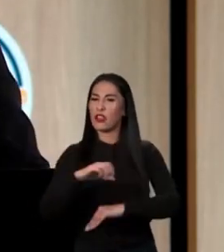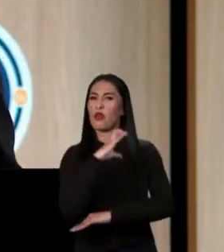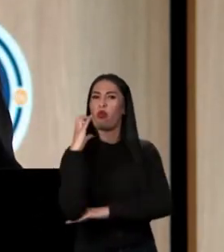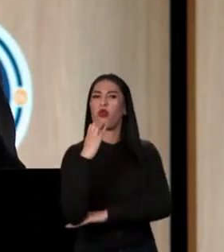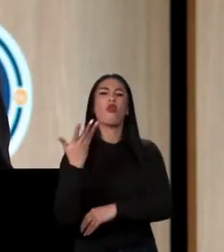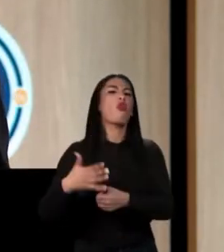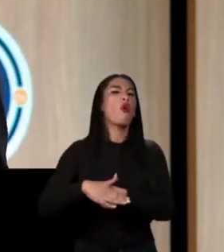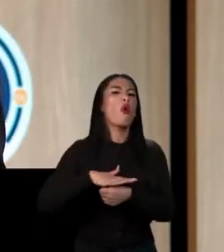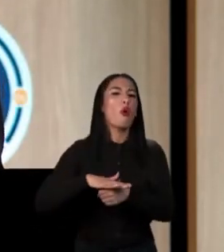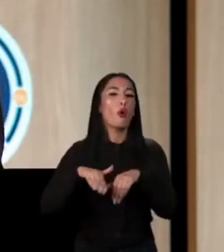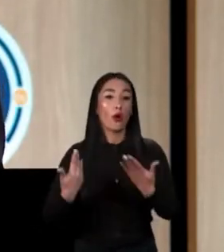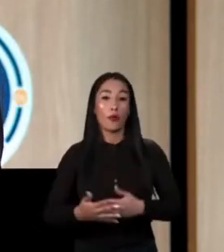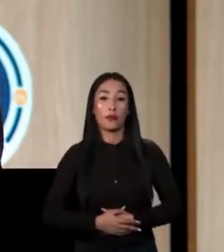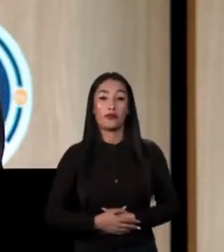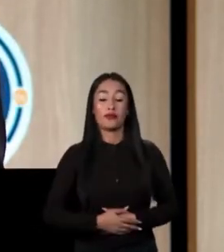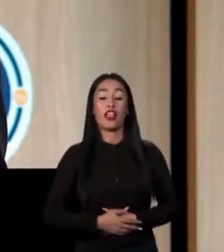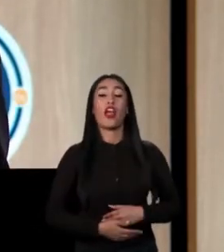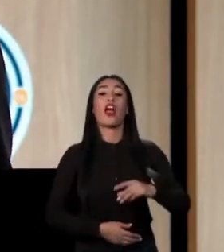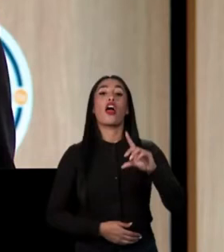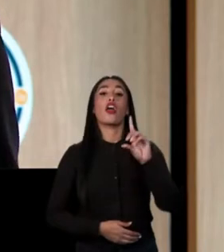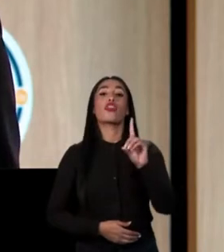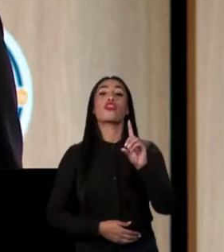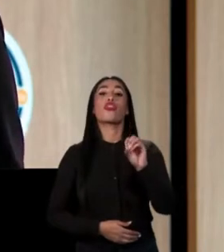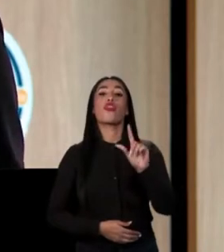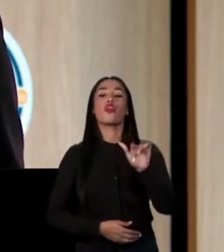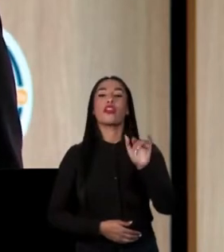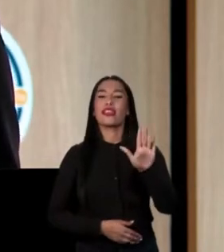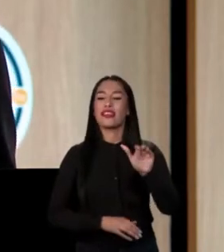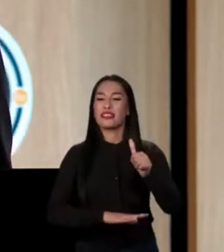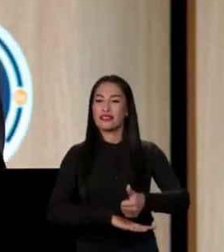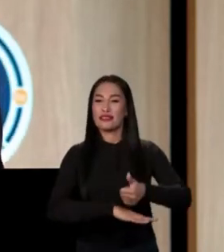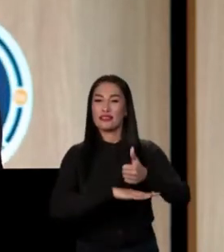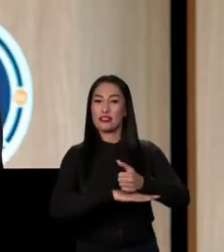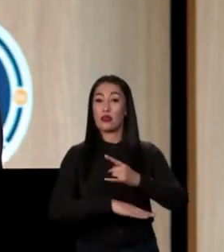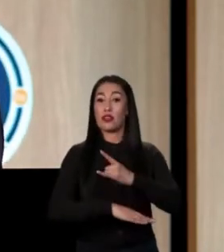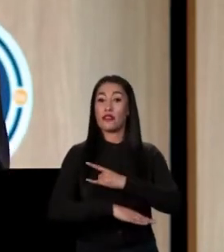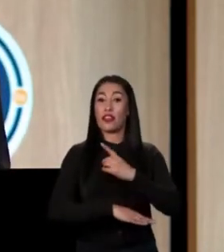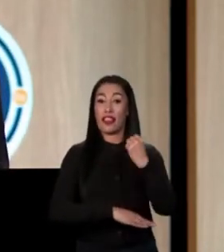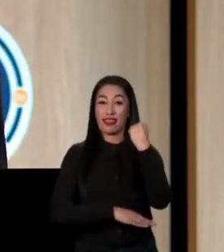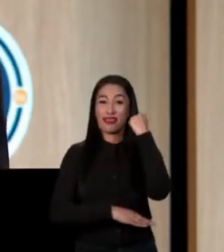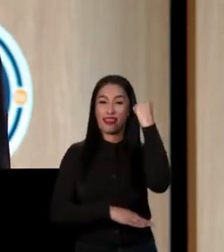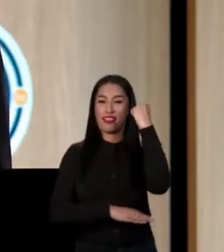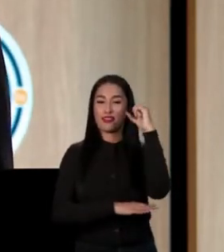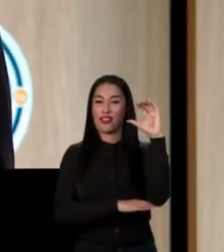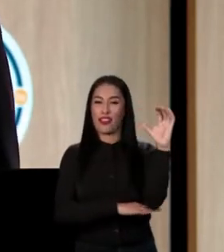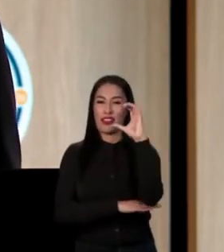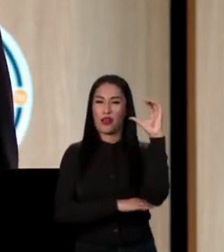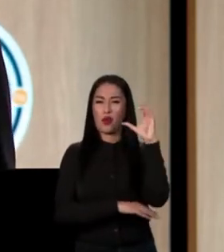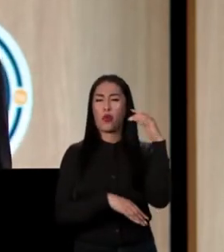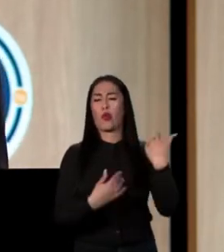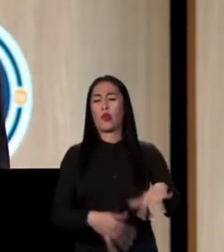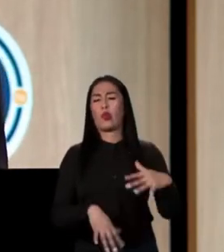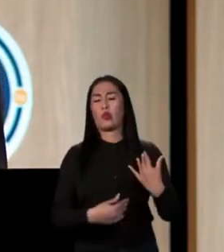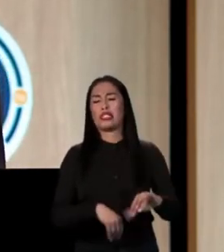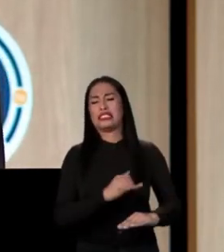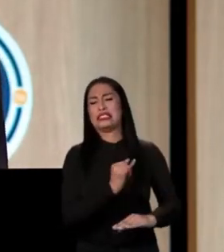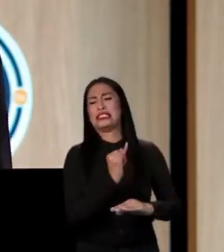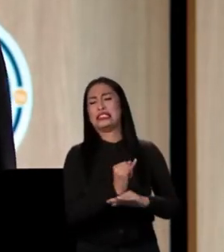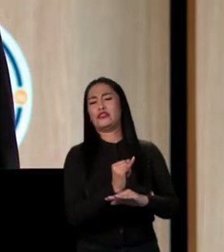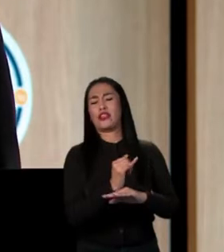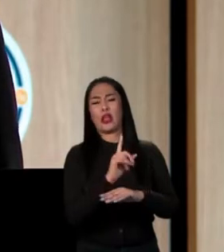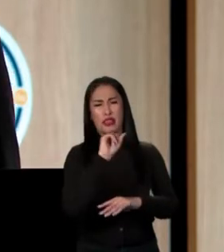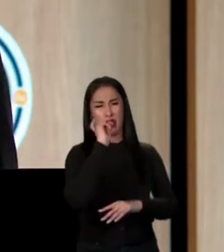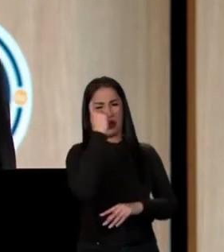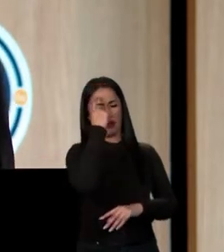dolly montoya castaño rectora de la universidad más grande colombia una de las instituciones públicas de mayor trayectoria